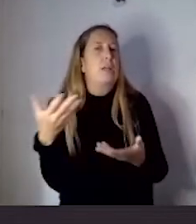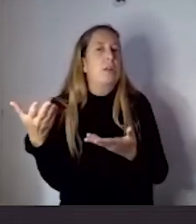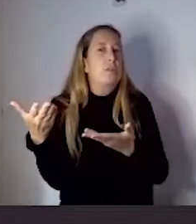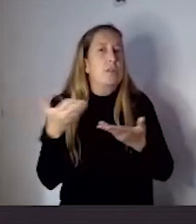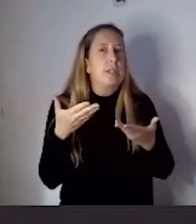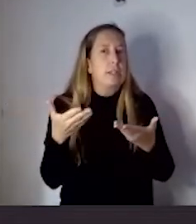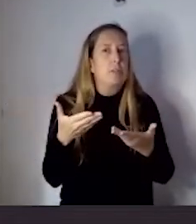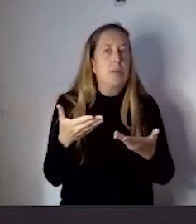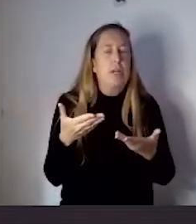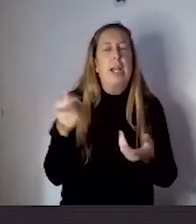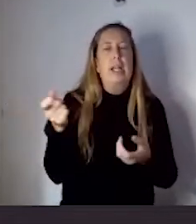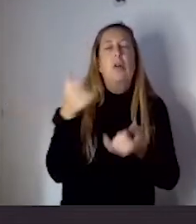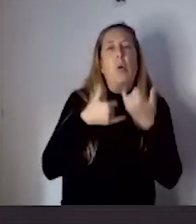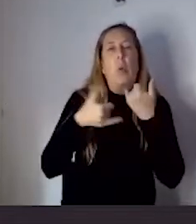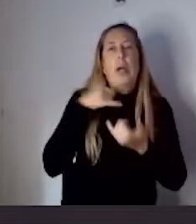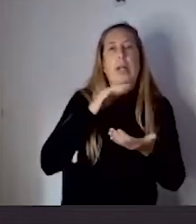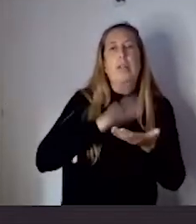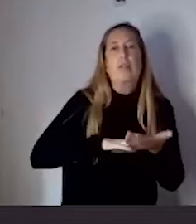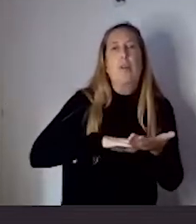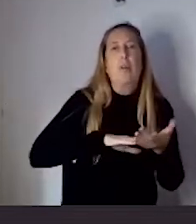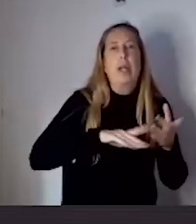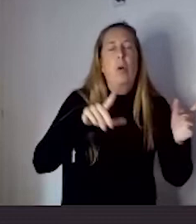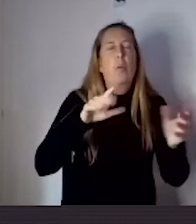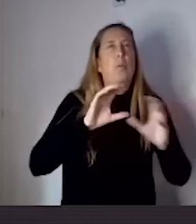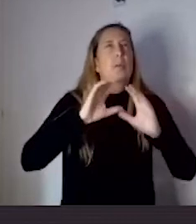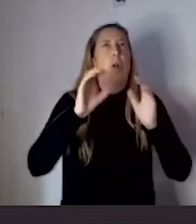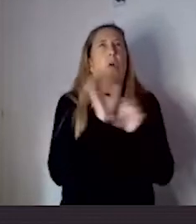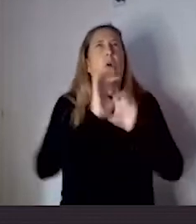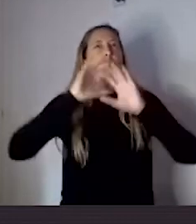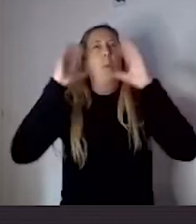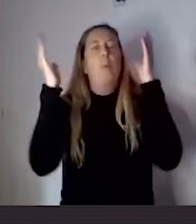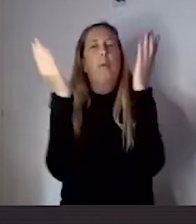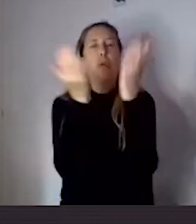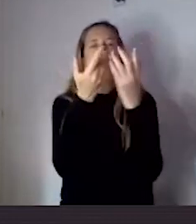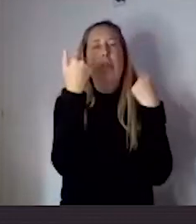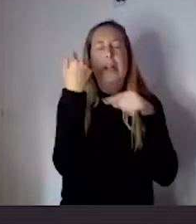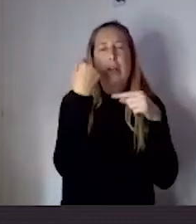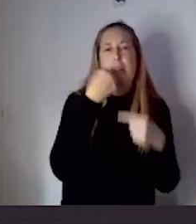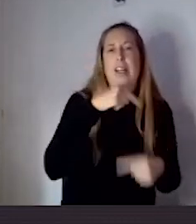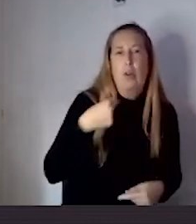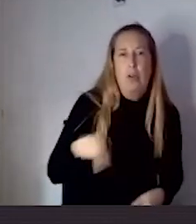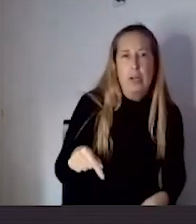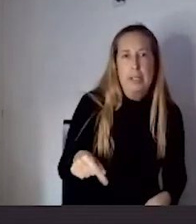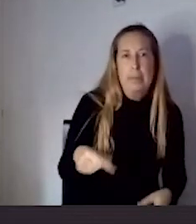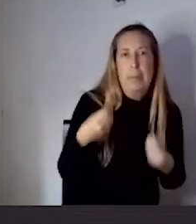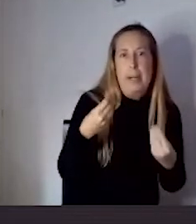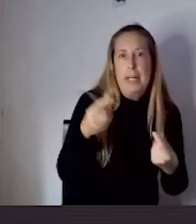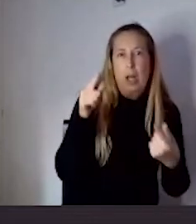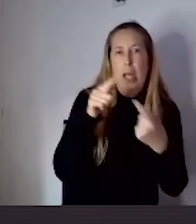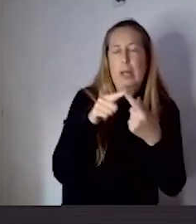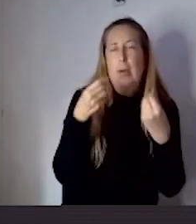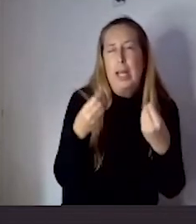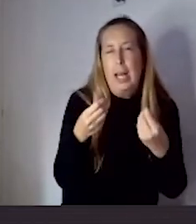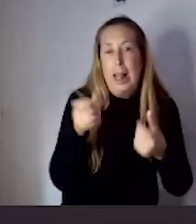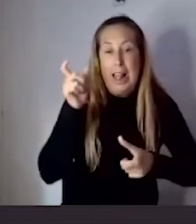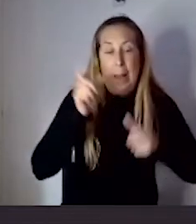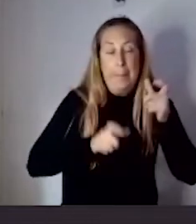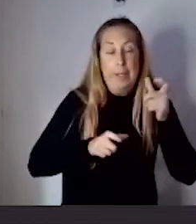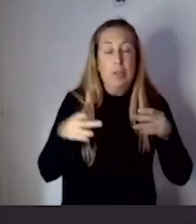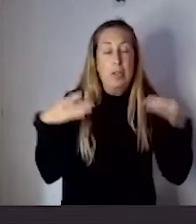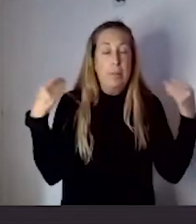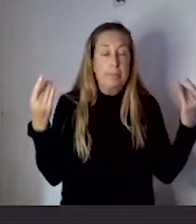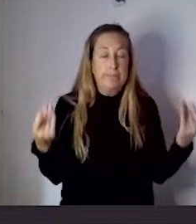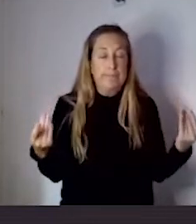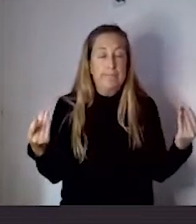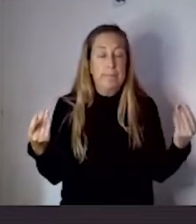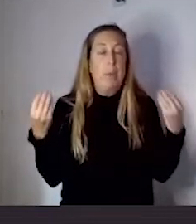creando experiencias sensoriales que promueve las personas para que mediten cuando hablamos del bienestar digital también